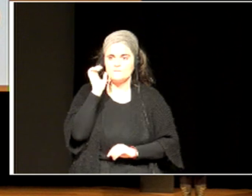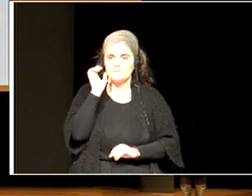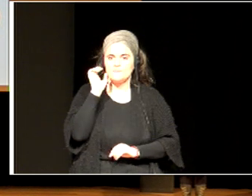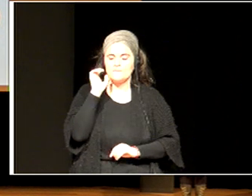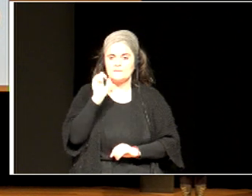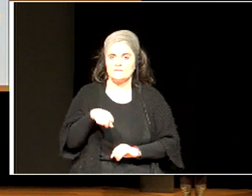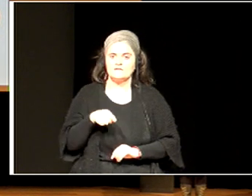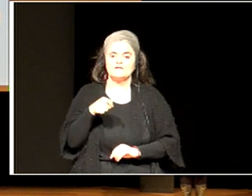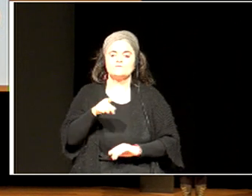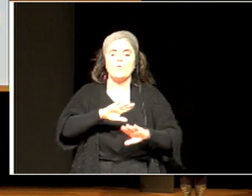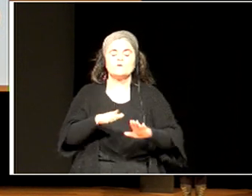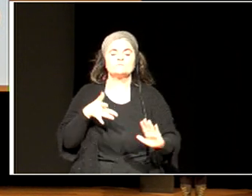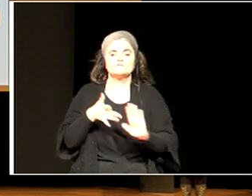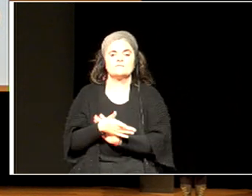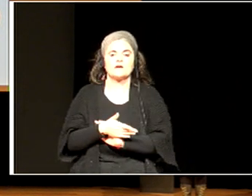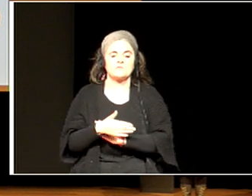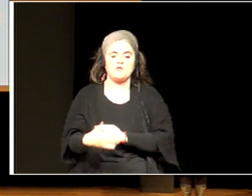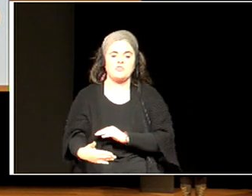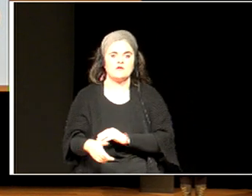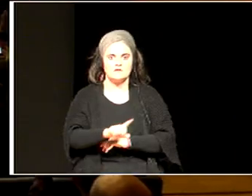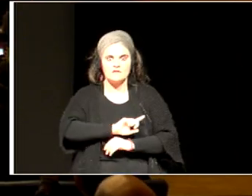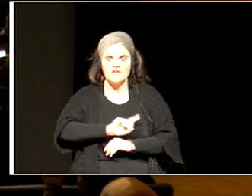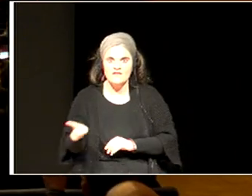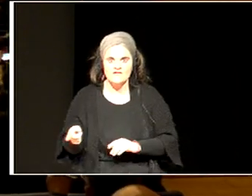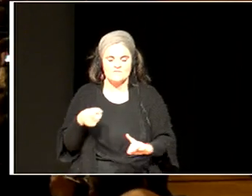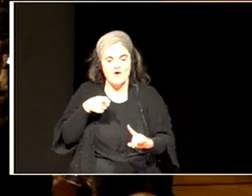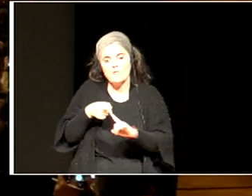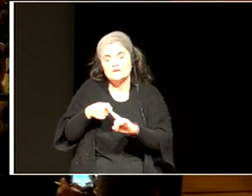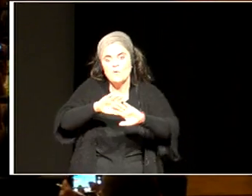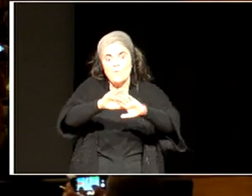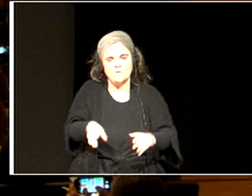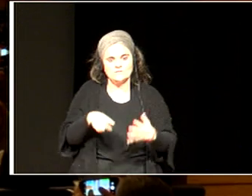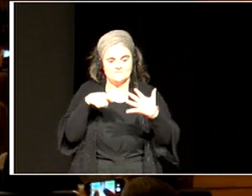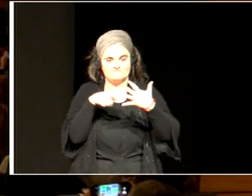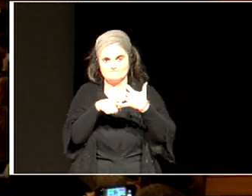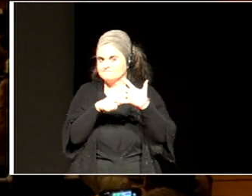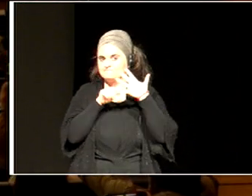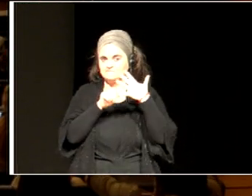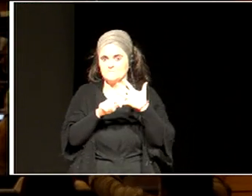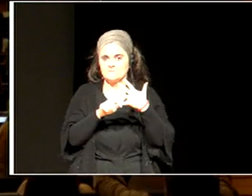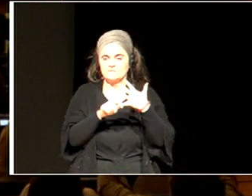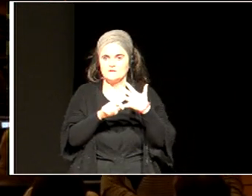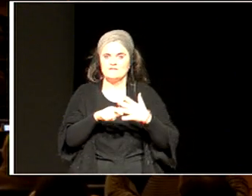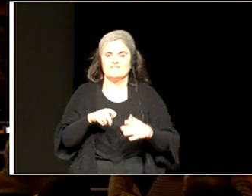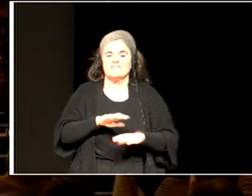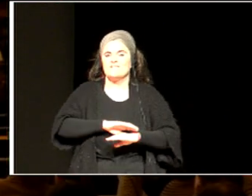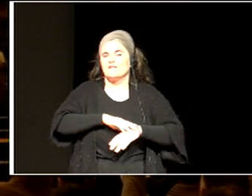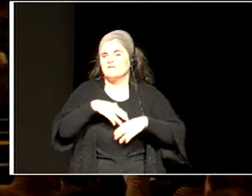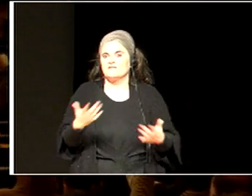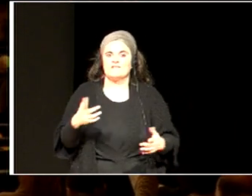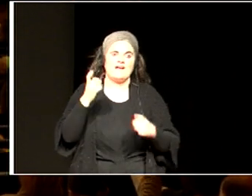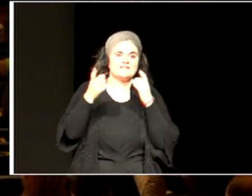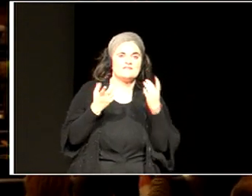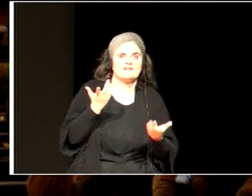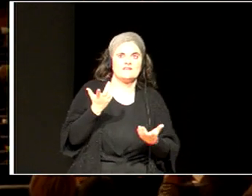es lo último porque es el objetivo final de cualquier acción de coeducación que hagamos en las aulas en la administración